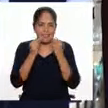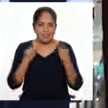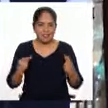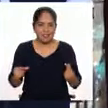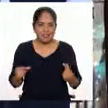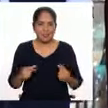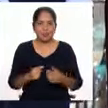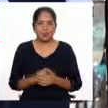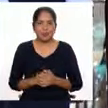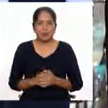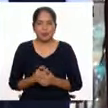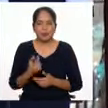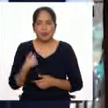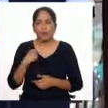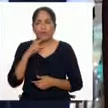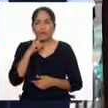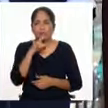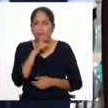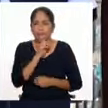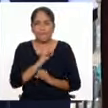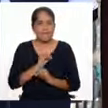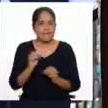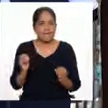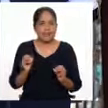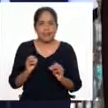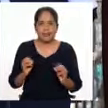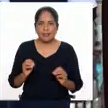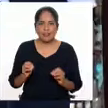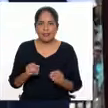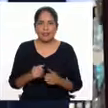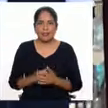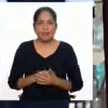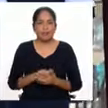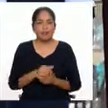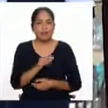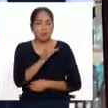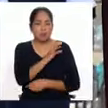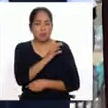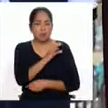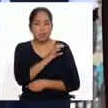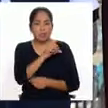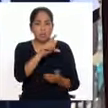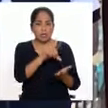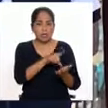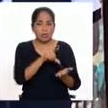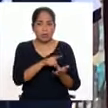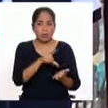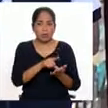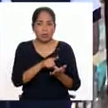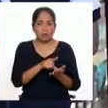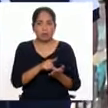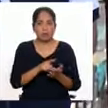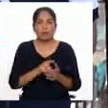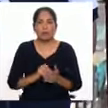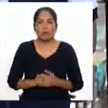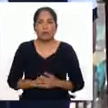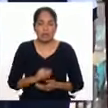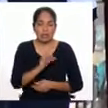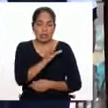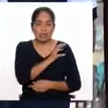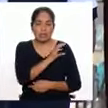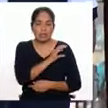no envidiamos nada a las clínicas de Lima. Y no estoy diciendo hospitales, ¿eh?